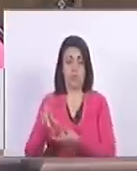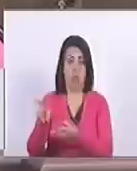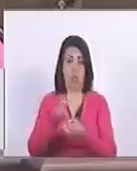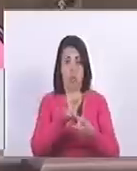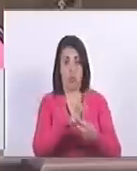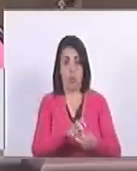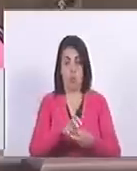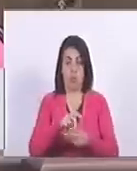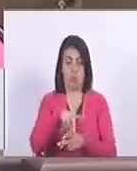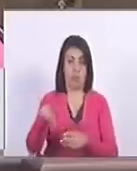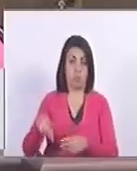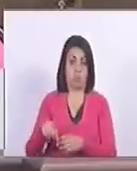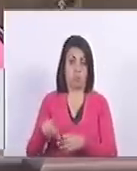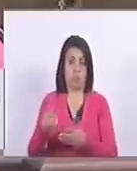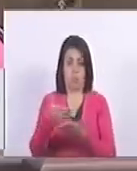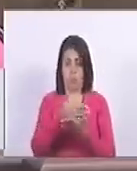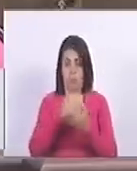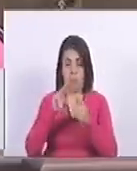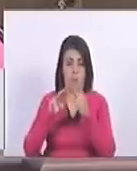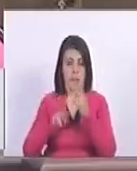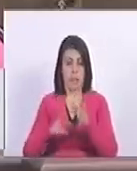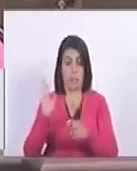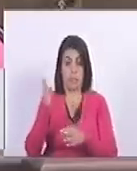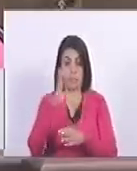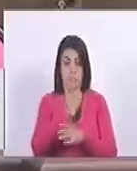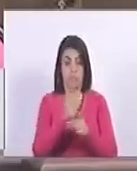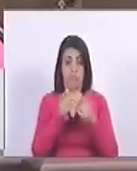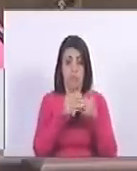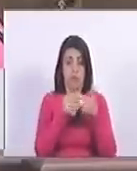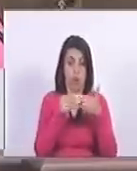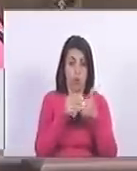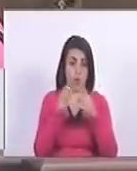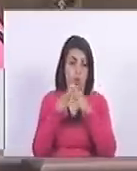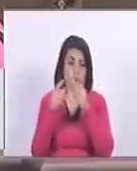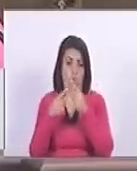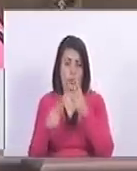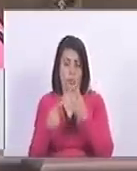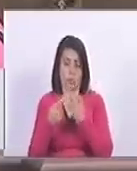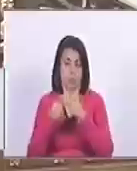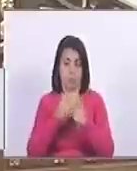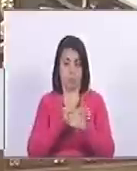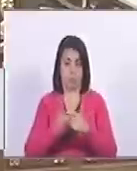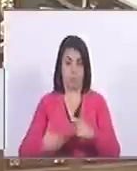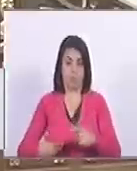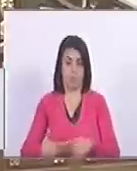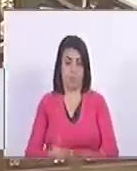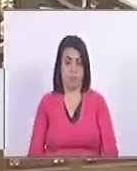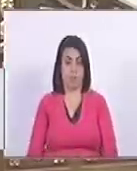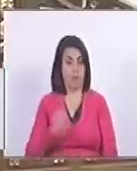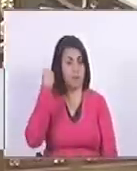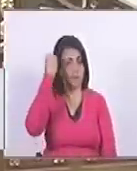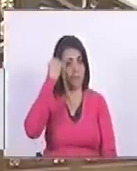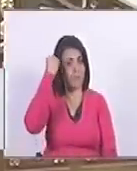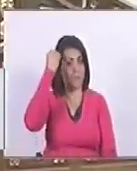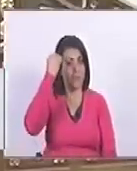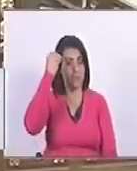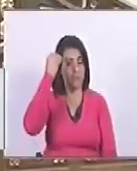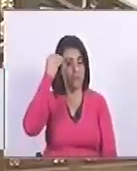de tributos, accesorios o sanciones en moneda extranjera. Esto, señor presidente. En